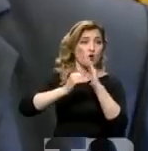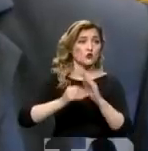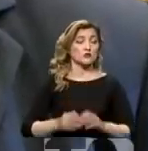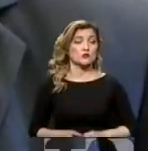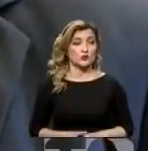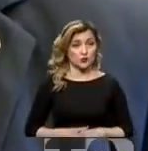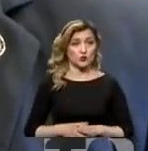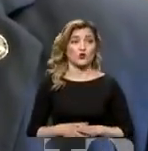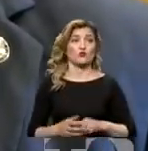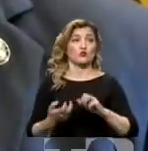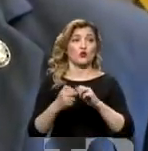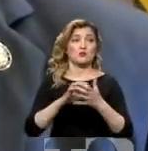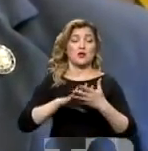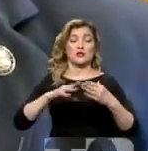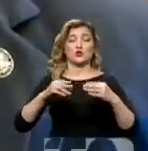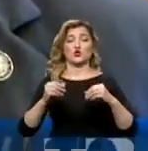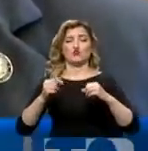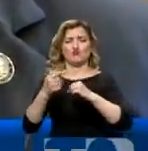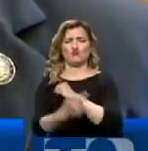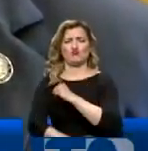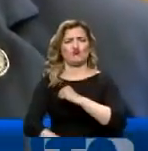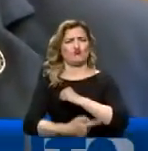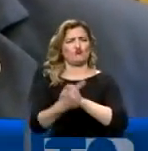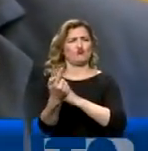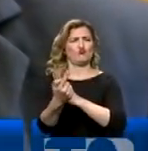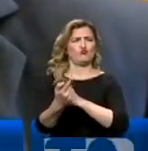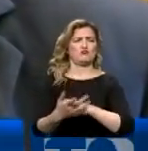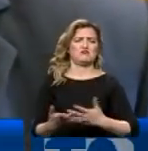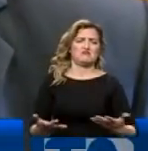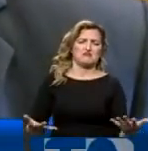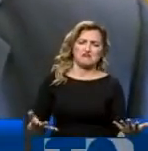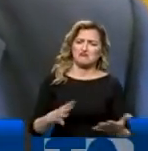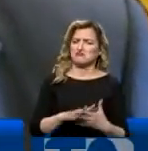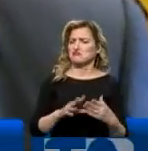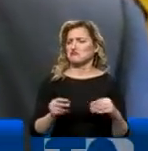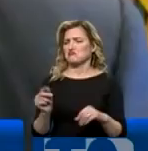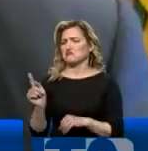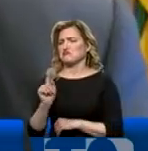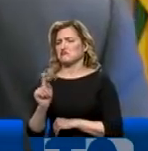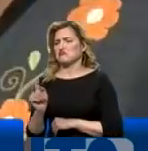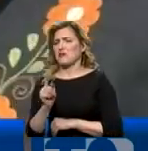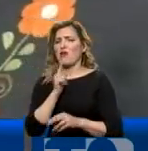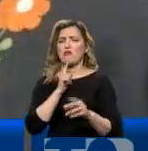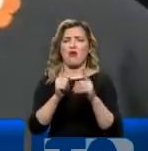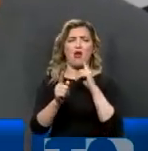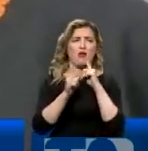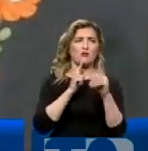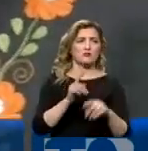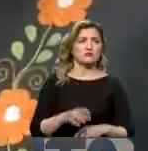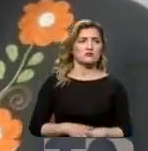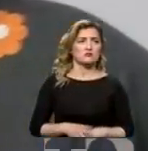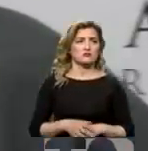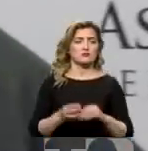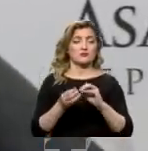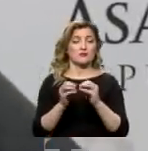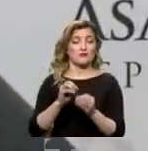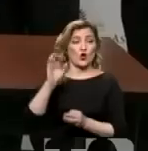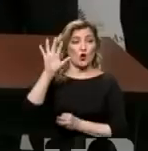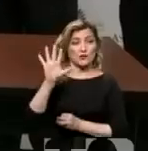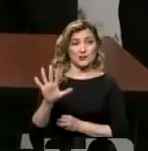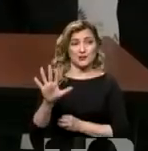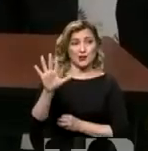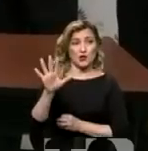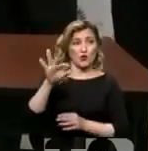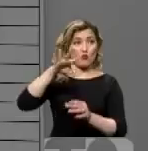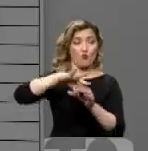no se solucionan censurando o censurar por censurar, sino más bien entrando al diálogo. En la Revolución Ciudadana, 5 legisladores